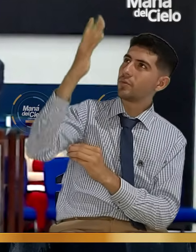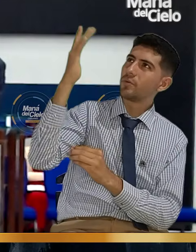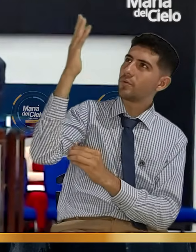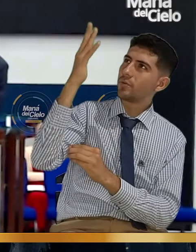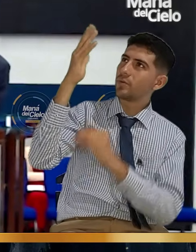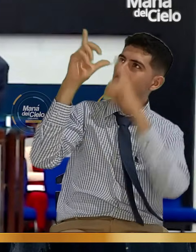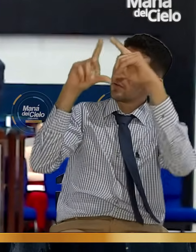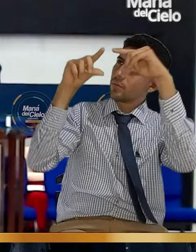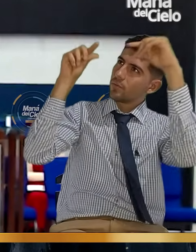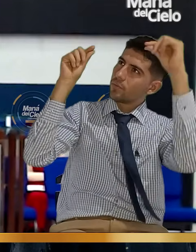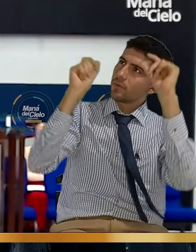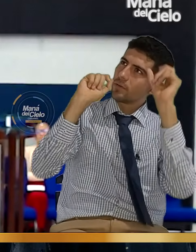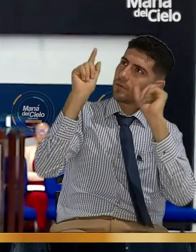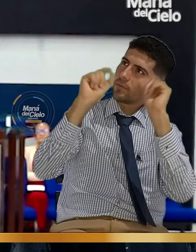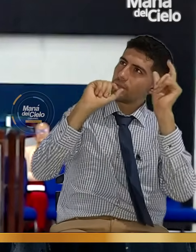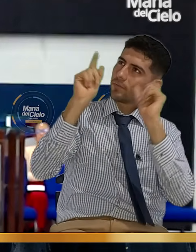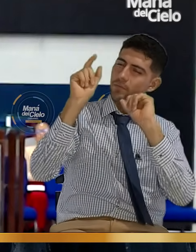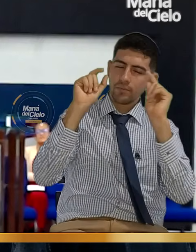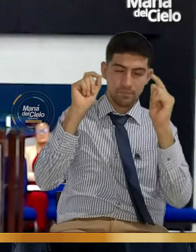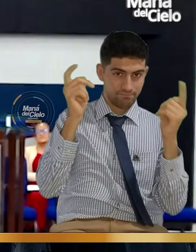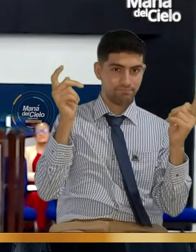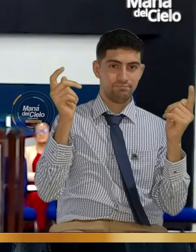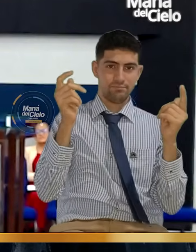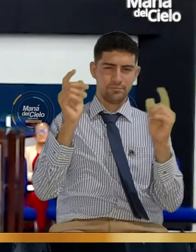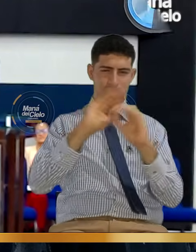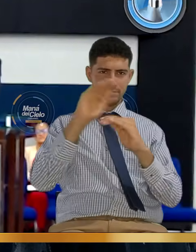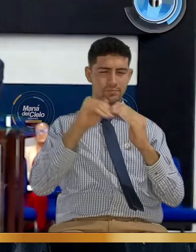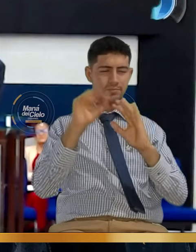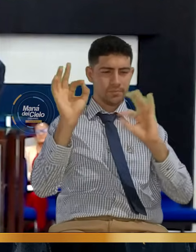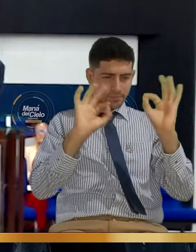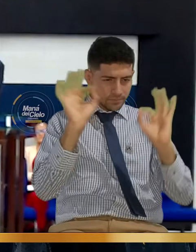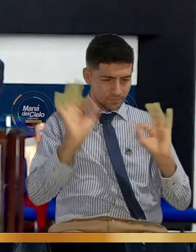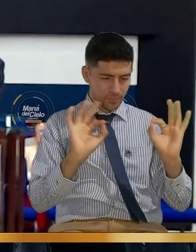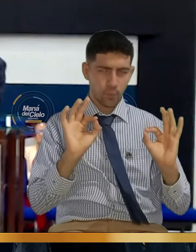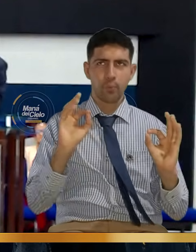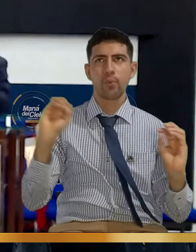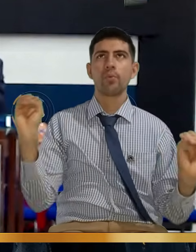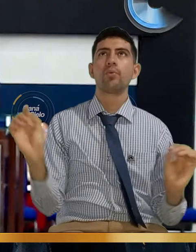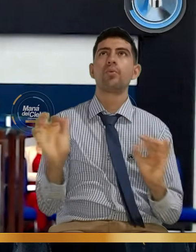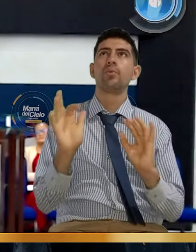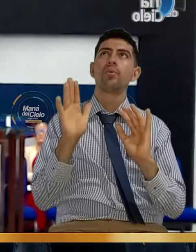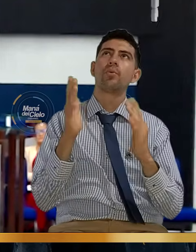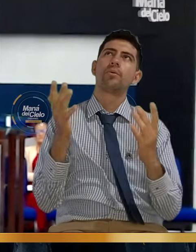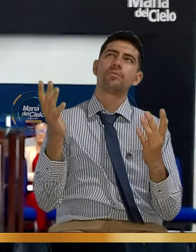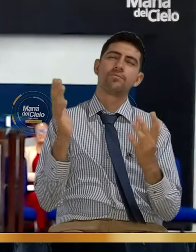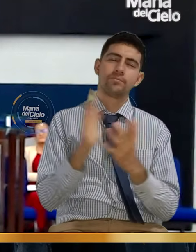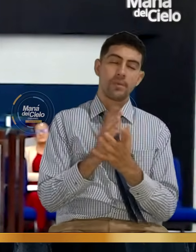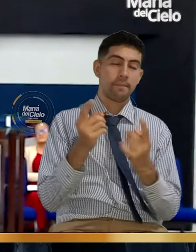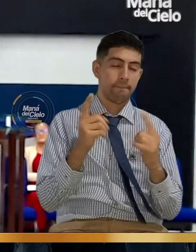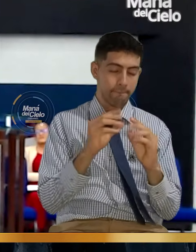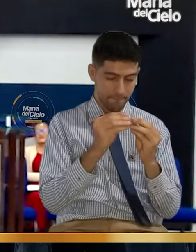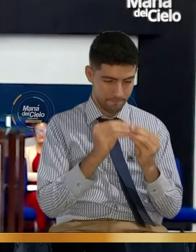del polvo, hizo barro y formó al hombre. Y mi Biblia dice que sopló en su